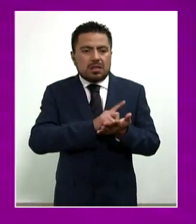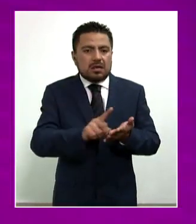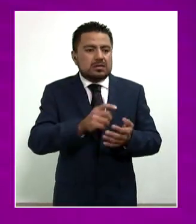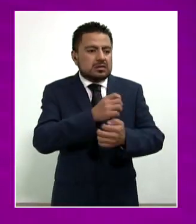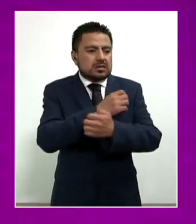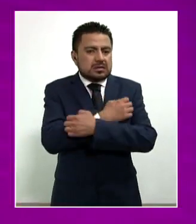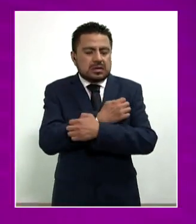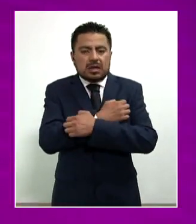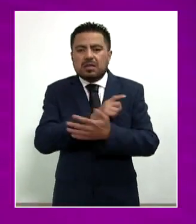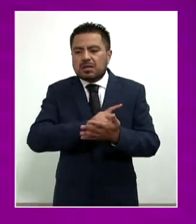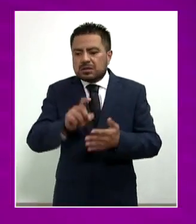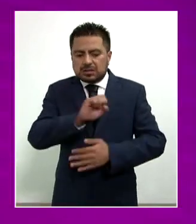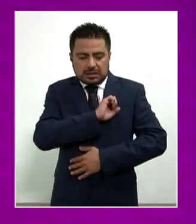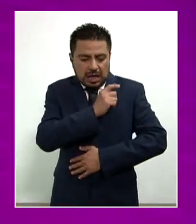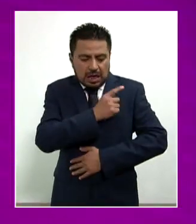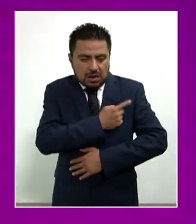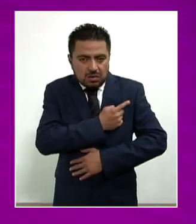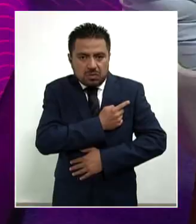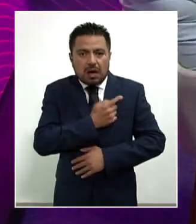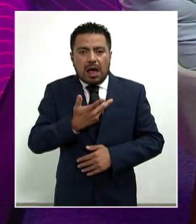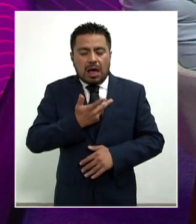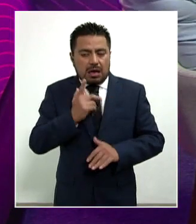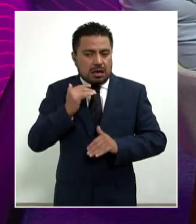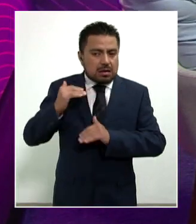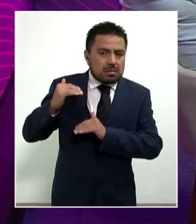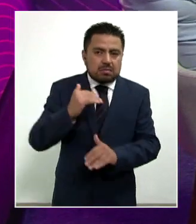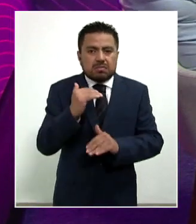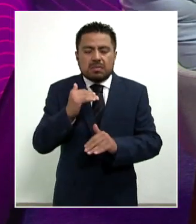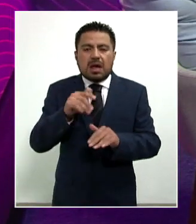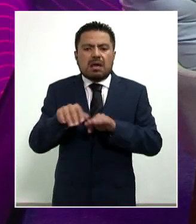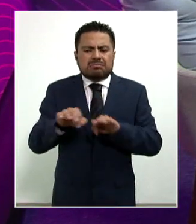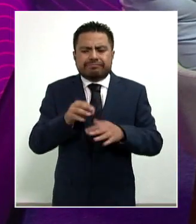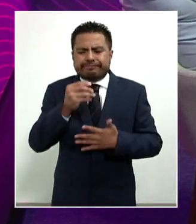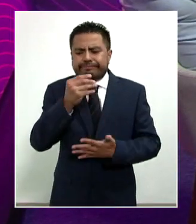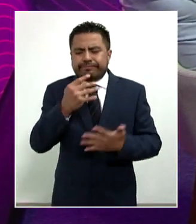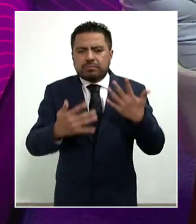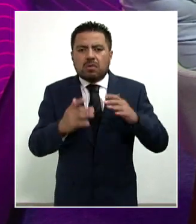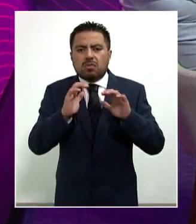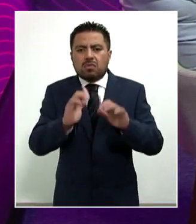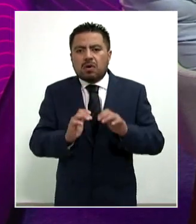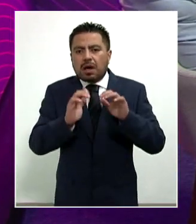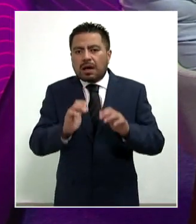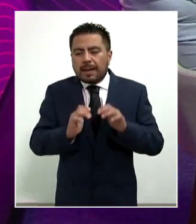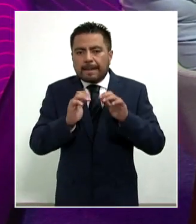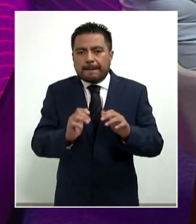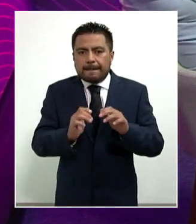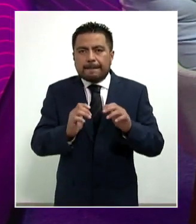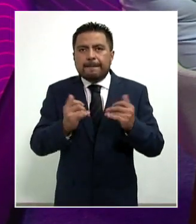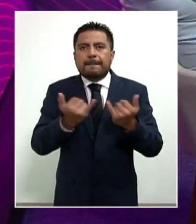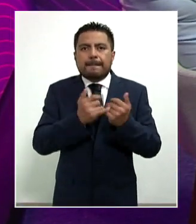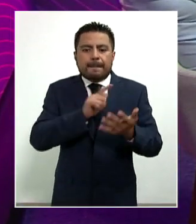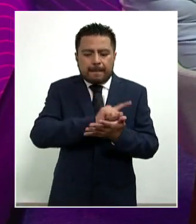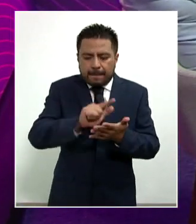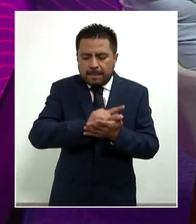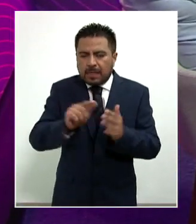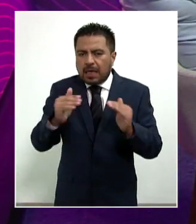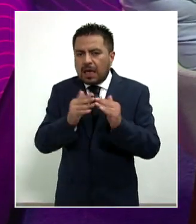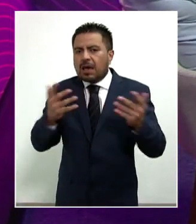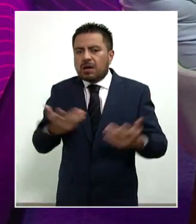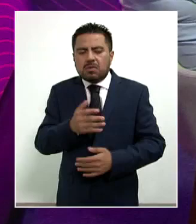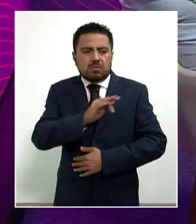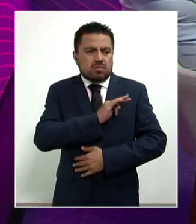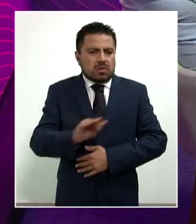la educación y el derecho a la salud. Hay un límite a la cantidad de trabajo de cuidado y doméstico que se puede hacer